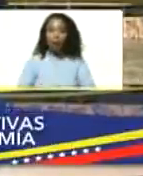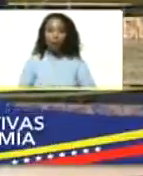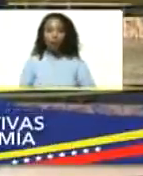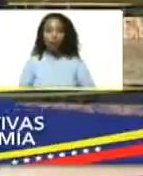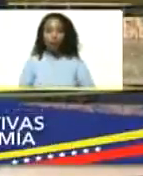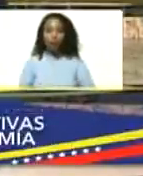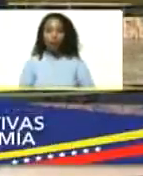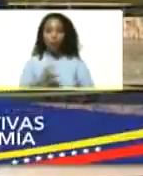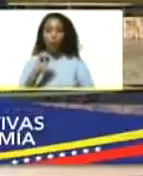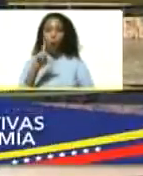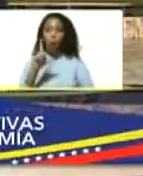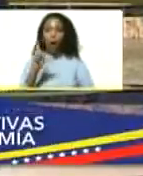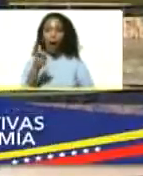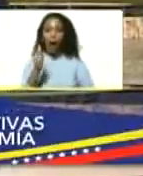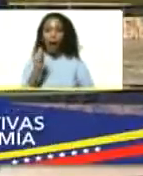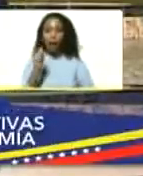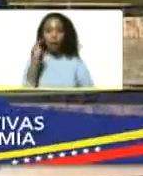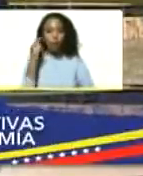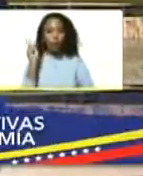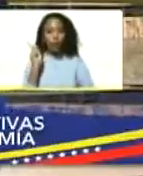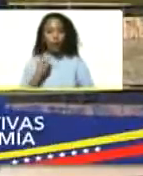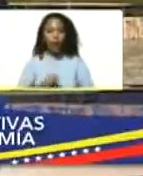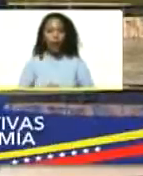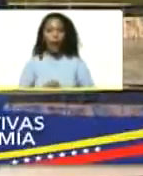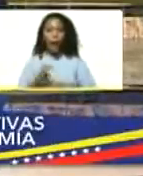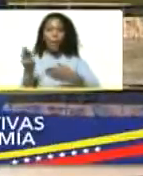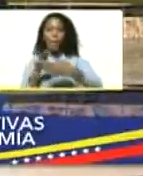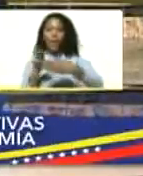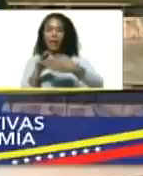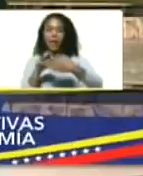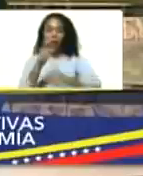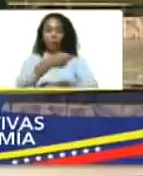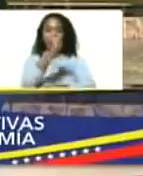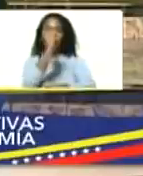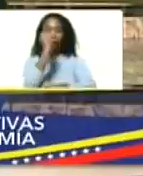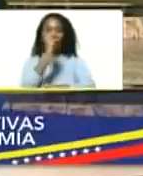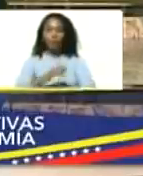olga olga olga figueroa